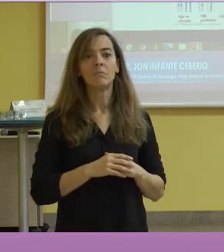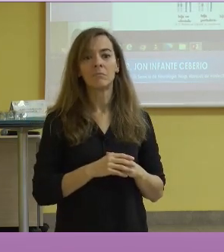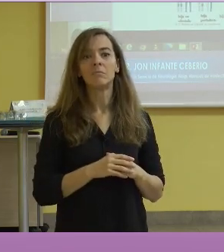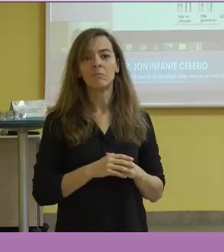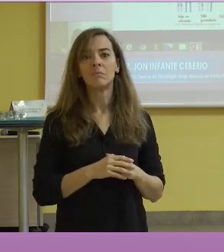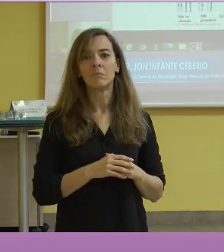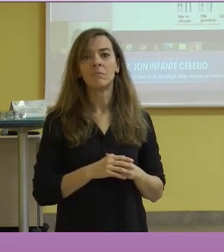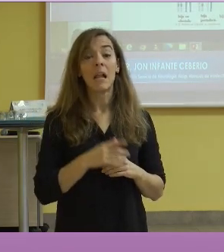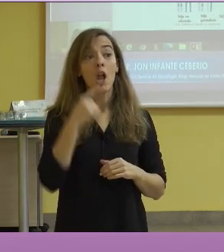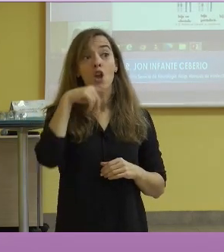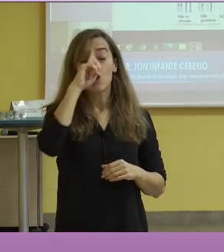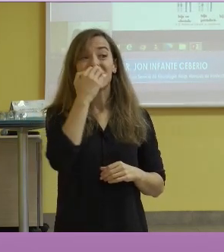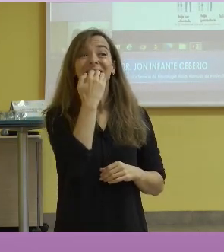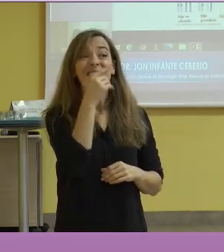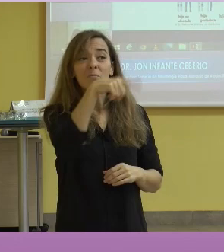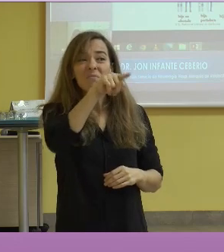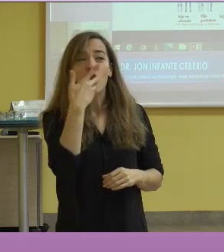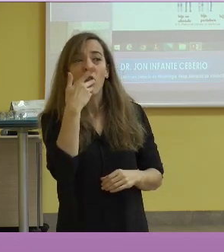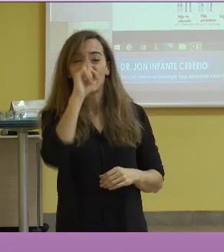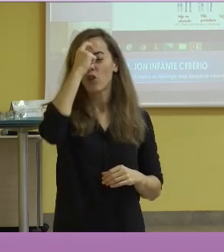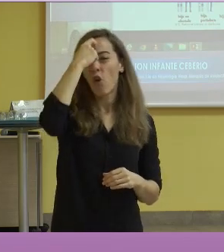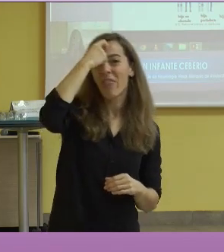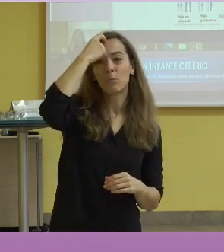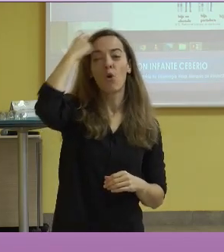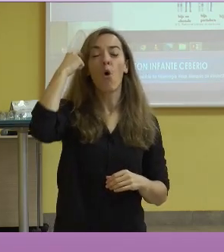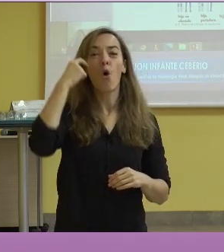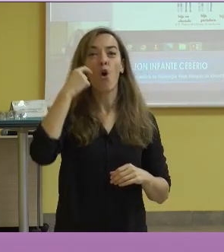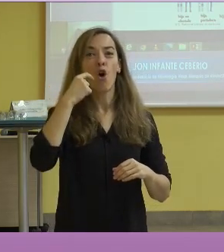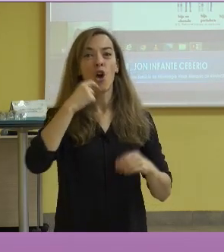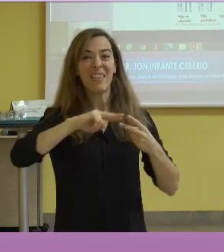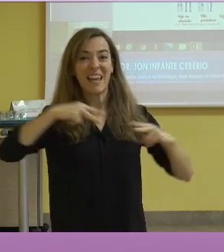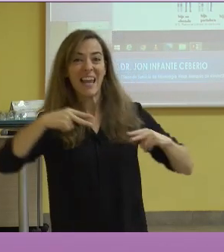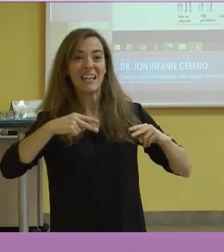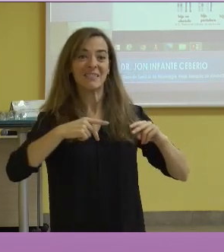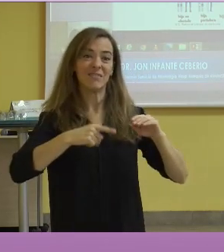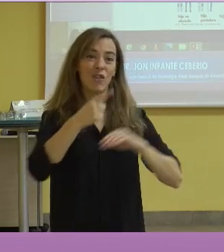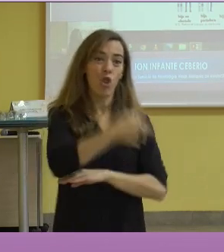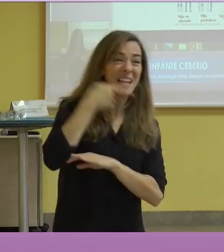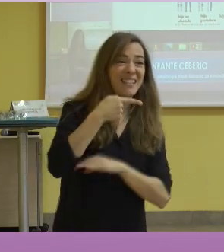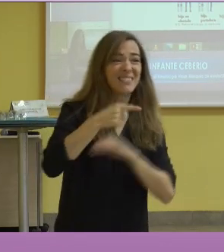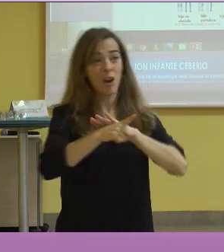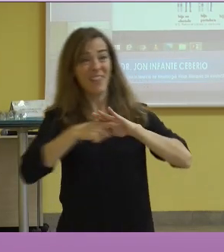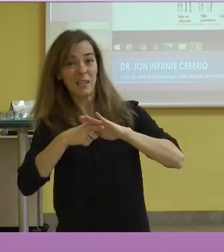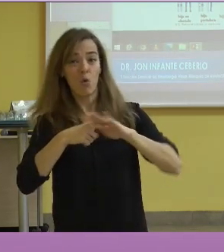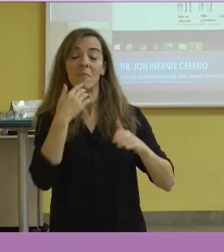No sé si estáis familiarizados con el concepto de genética autosómico dominante o recesiva. Una enfermedad recesiva,